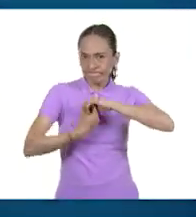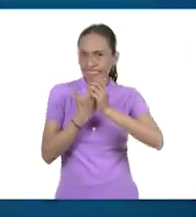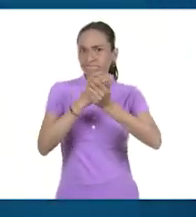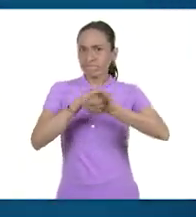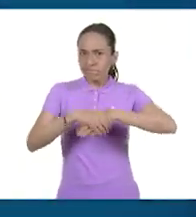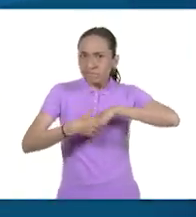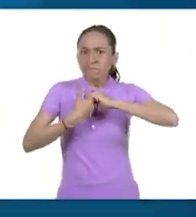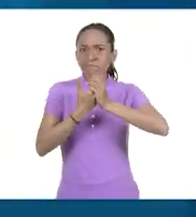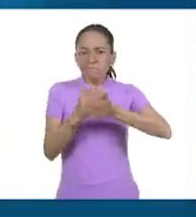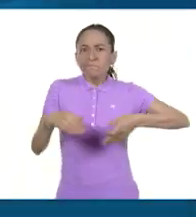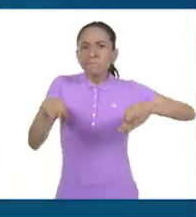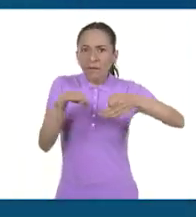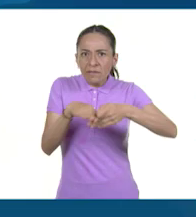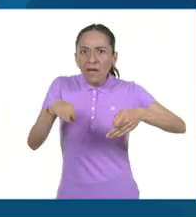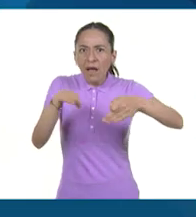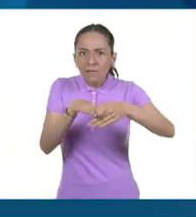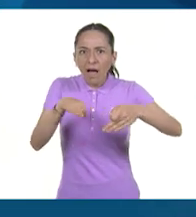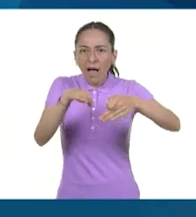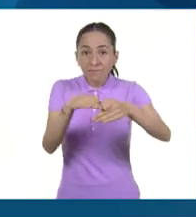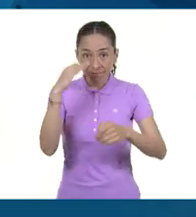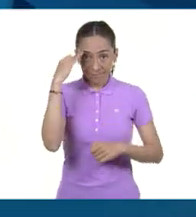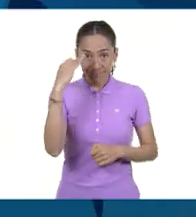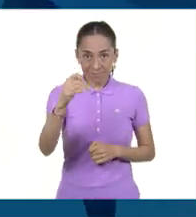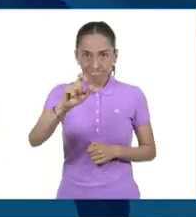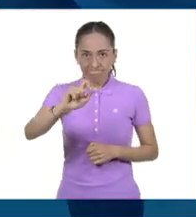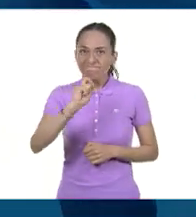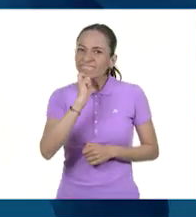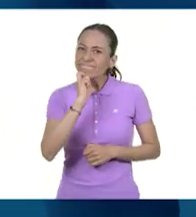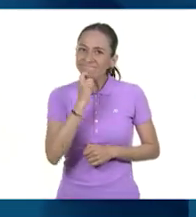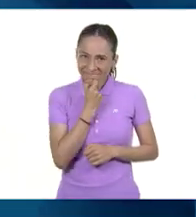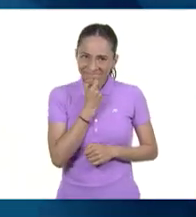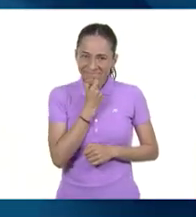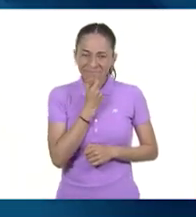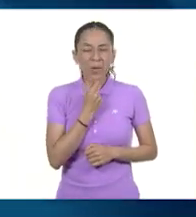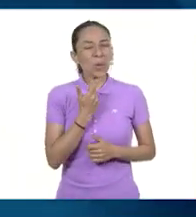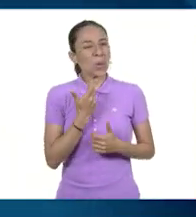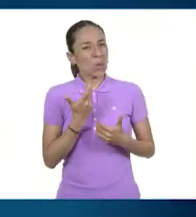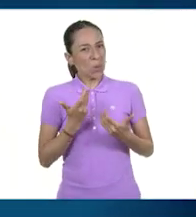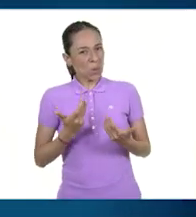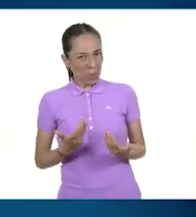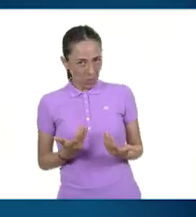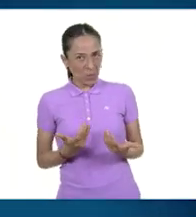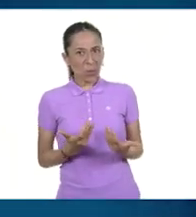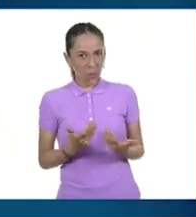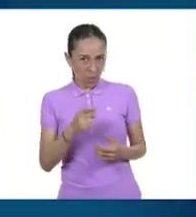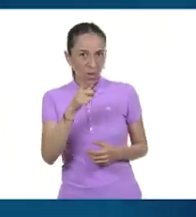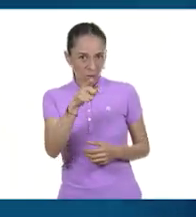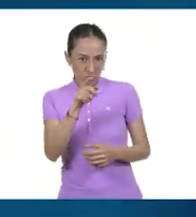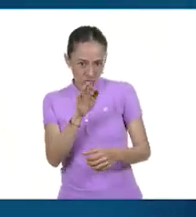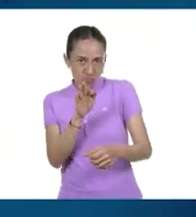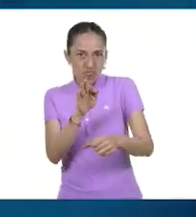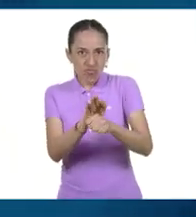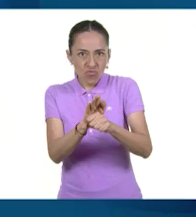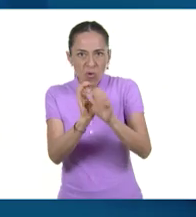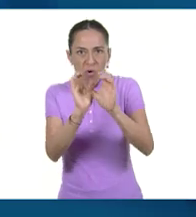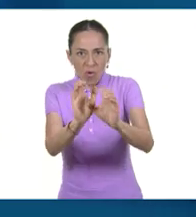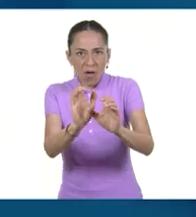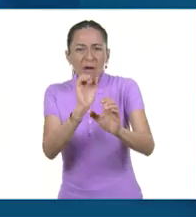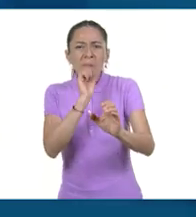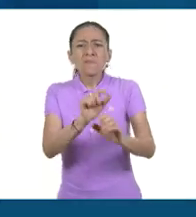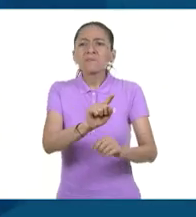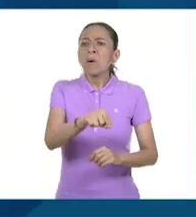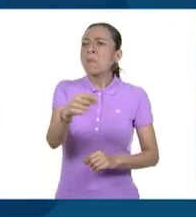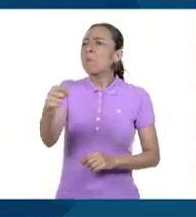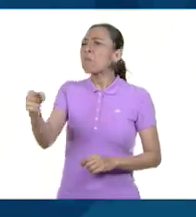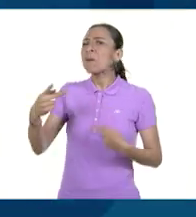jabón durante 20 segundos. Así te proteges tú y proteges a todas las personas que